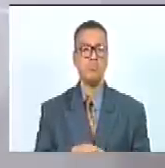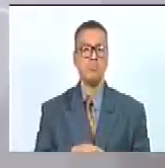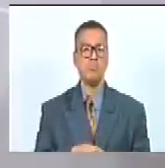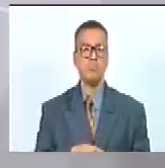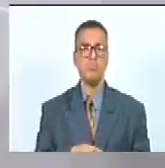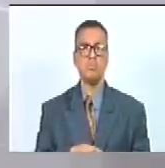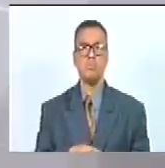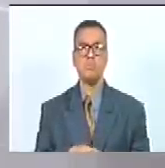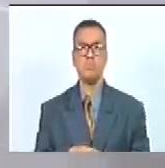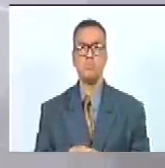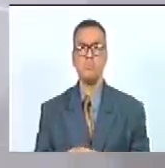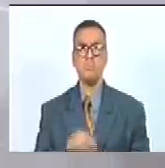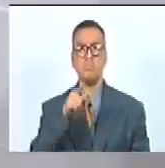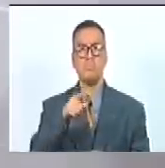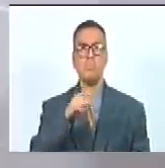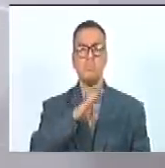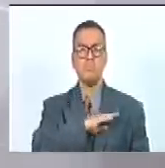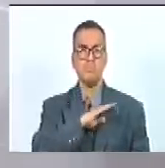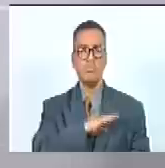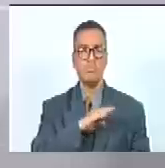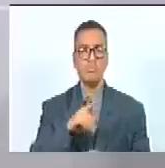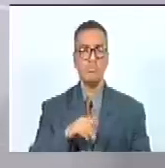desde mi condición